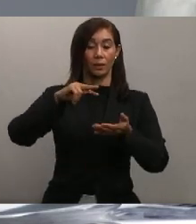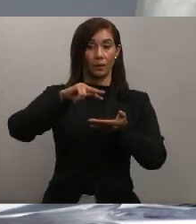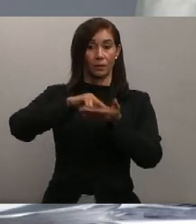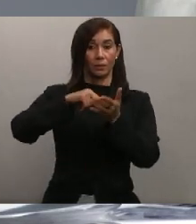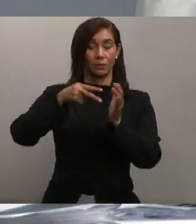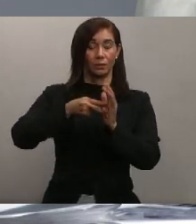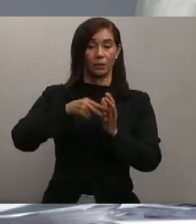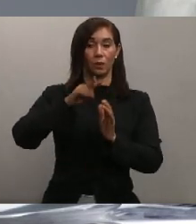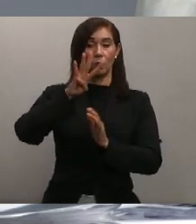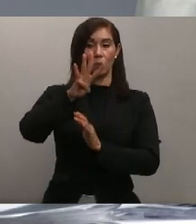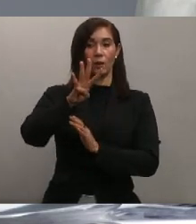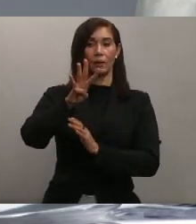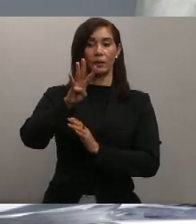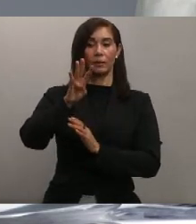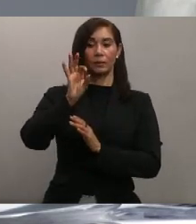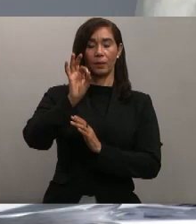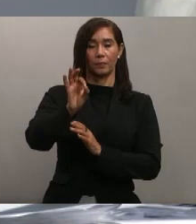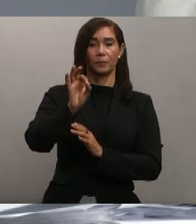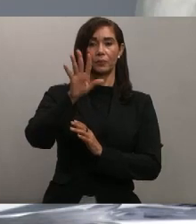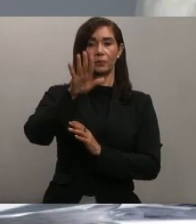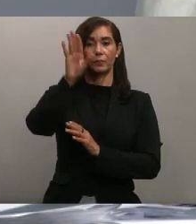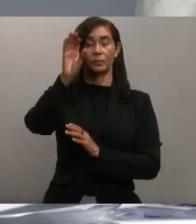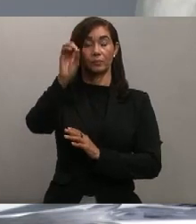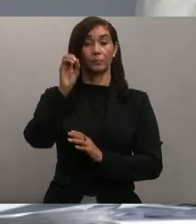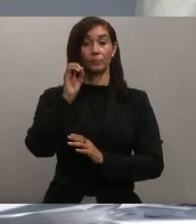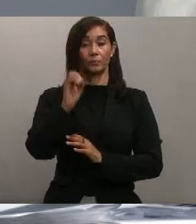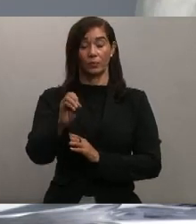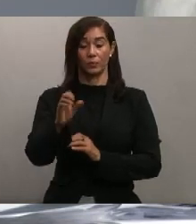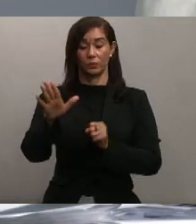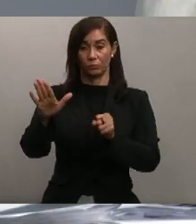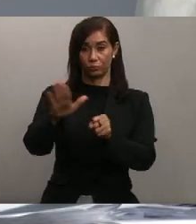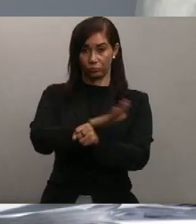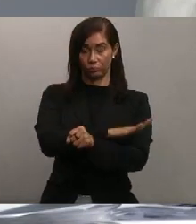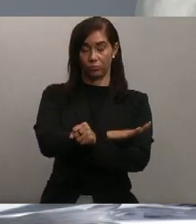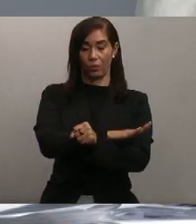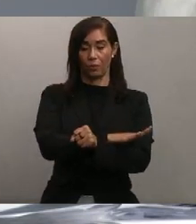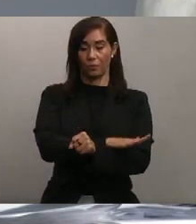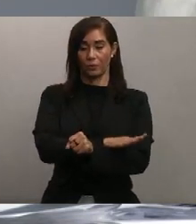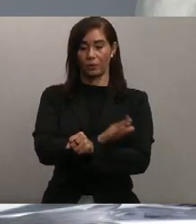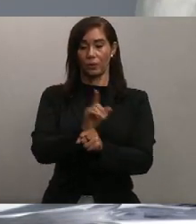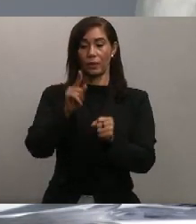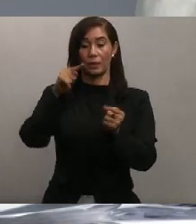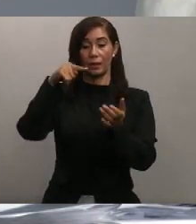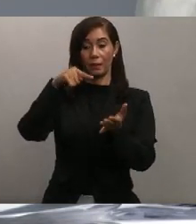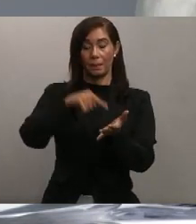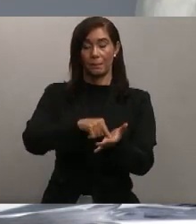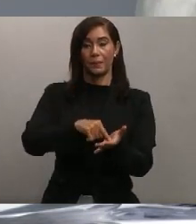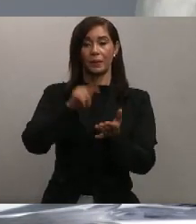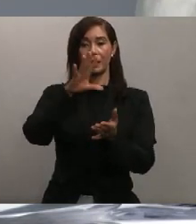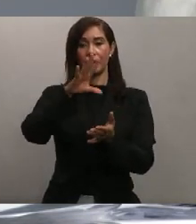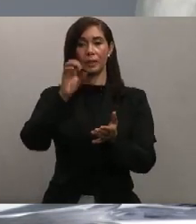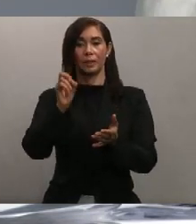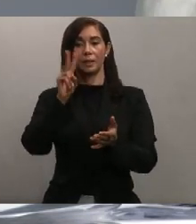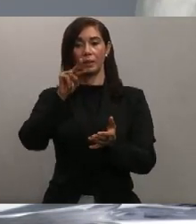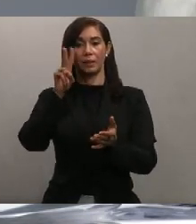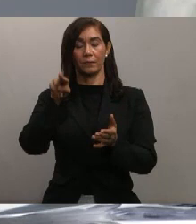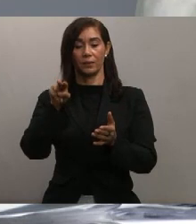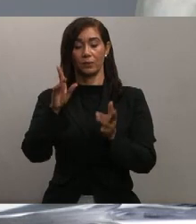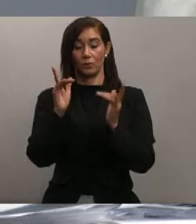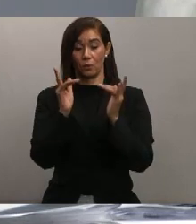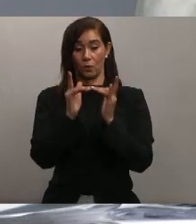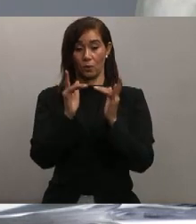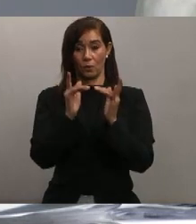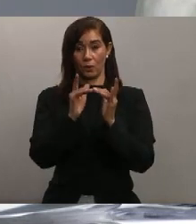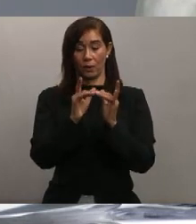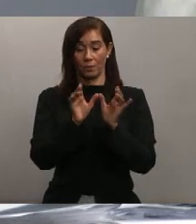40.73% de ocupación del total usado como indicador de 1.522 camas.